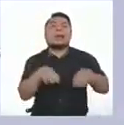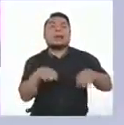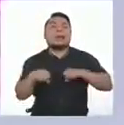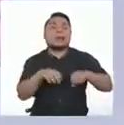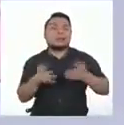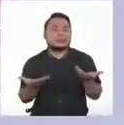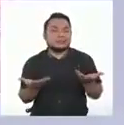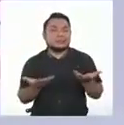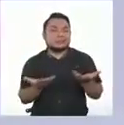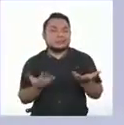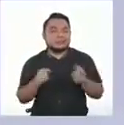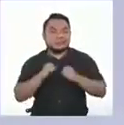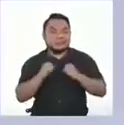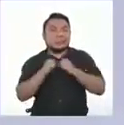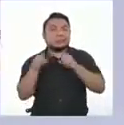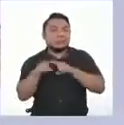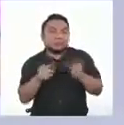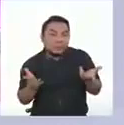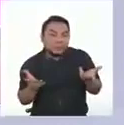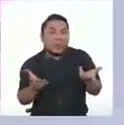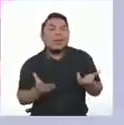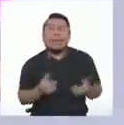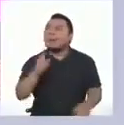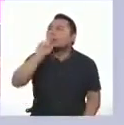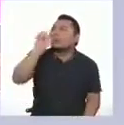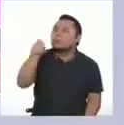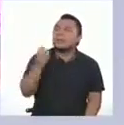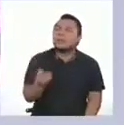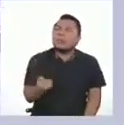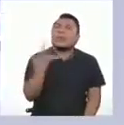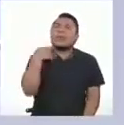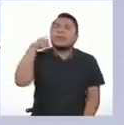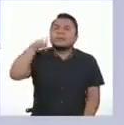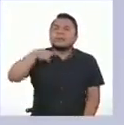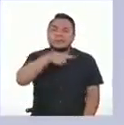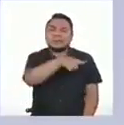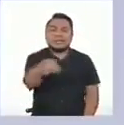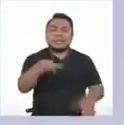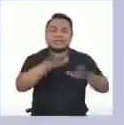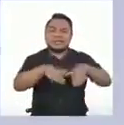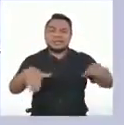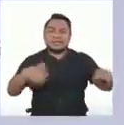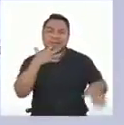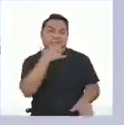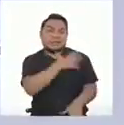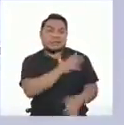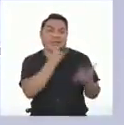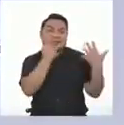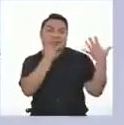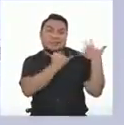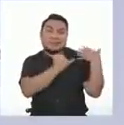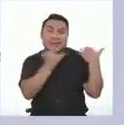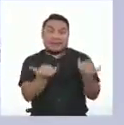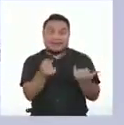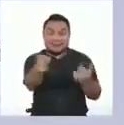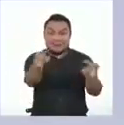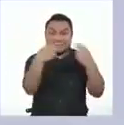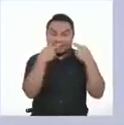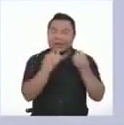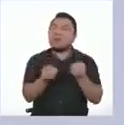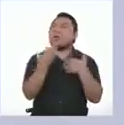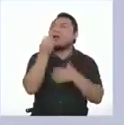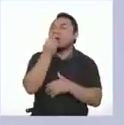realiza. Y profesora, ¿se podría calcular cuánto necesitan los niños y niñas de quinto y sexto que nos están